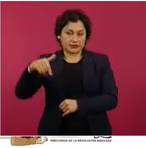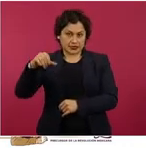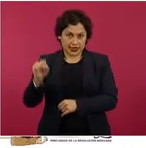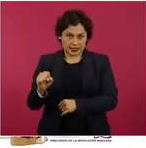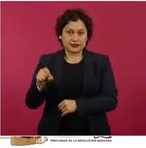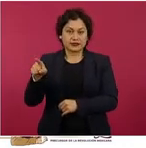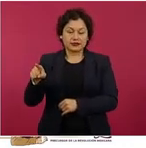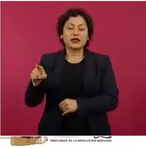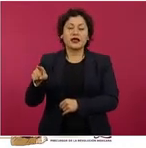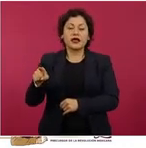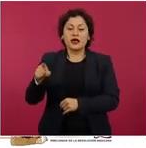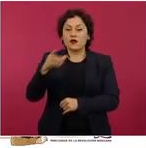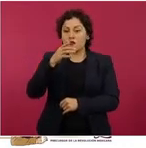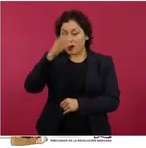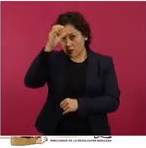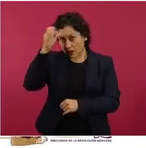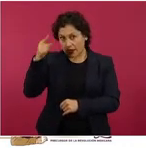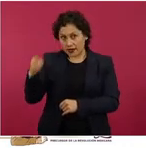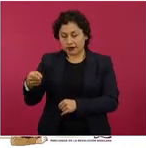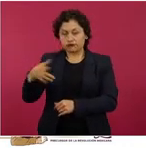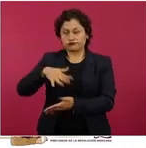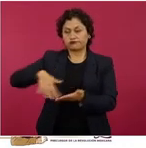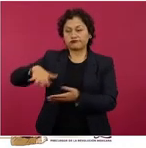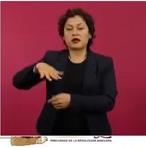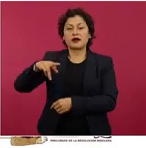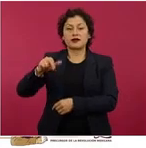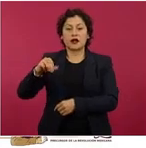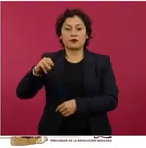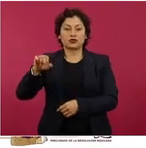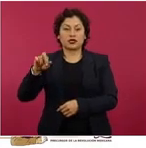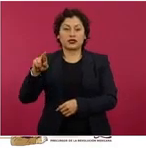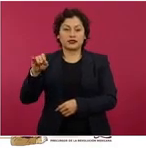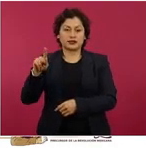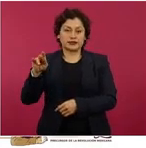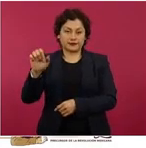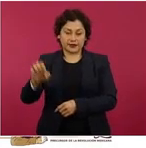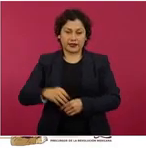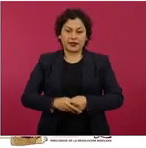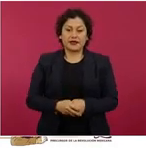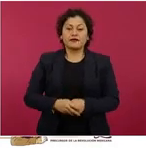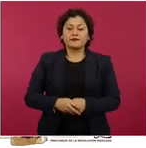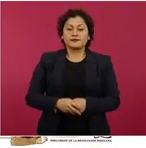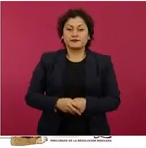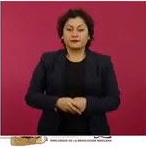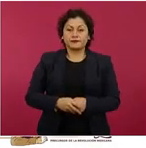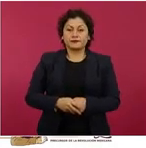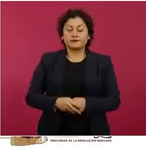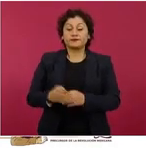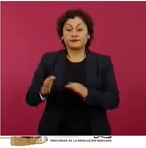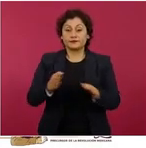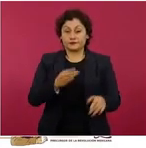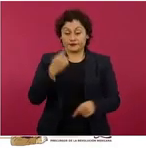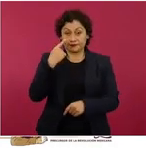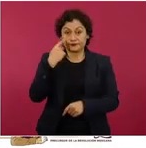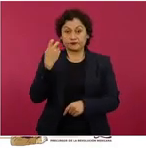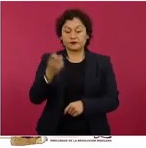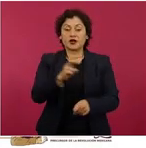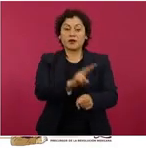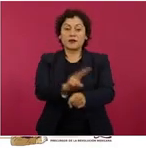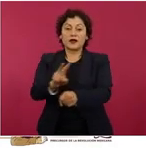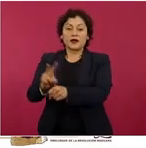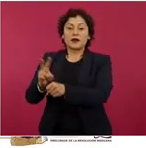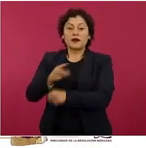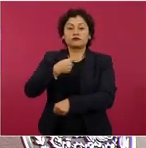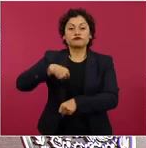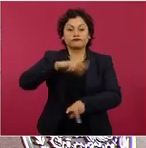Arizpe, Coahuila, un precio al público de 20 pesos 99 centavos. Vamos a ver las verificaciones que